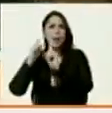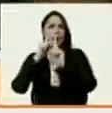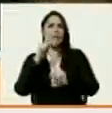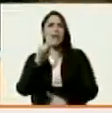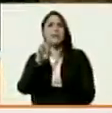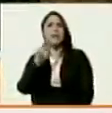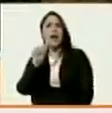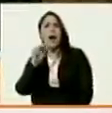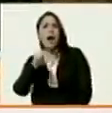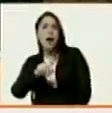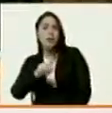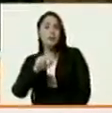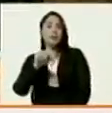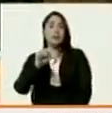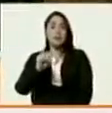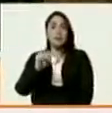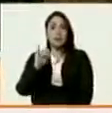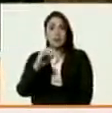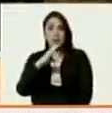aparece.